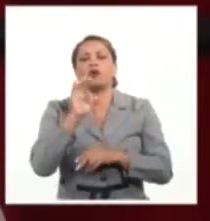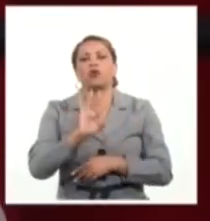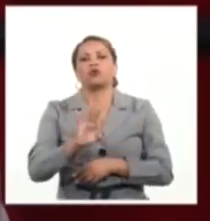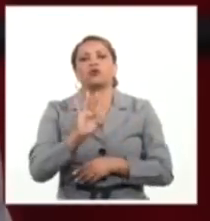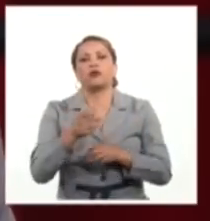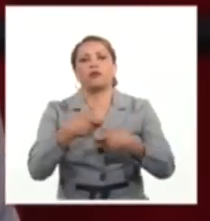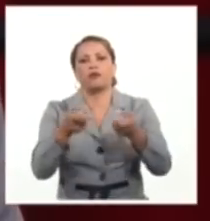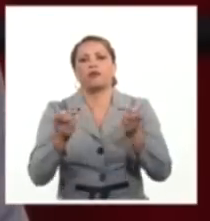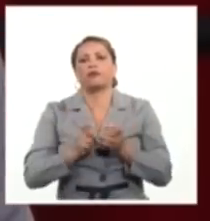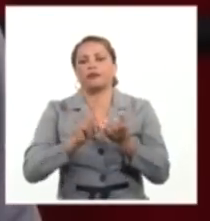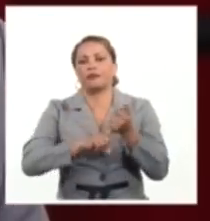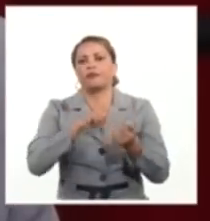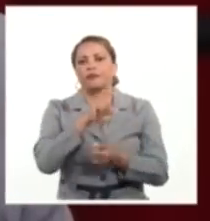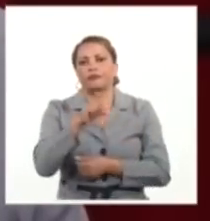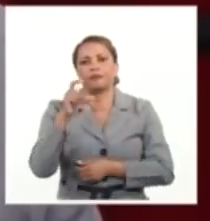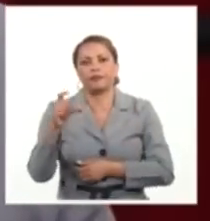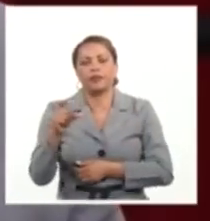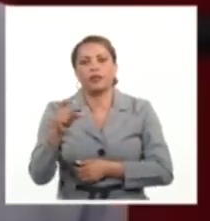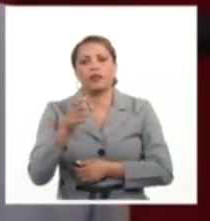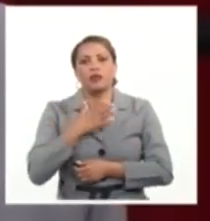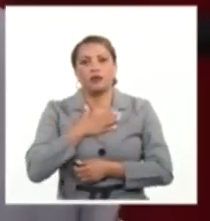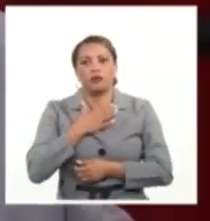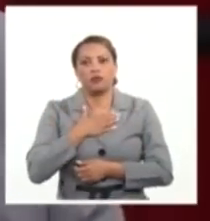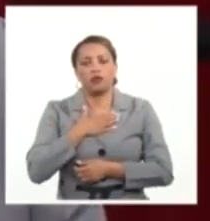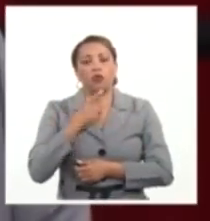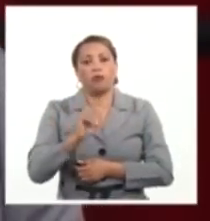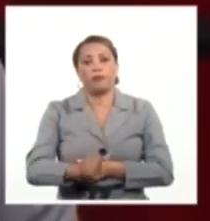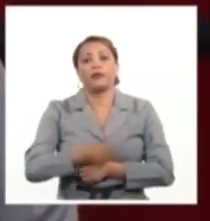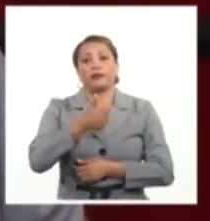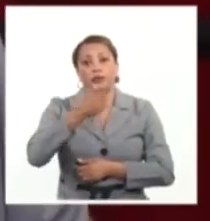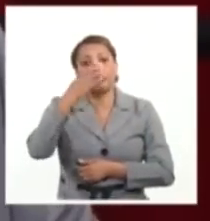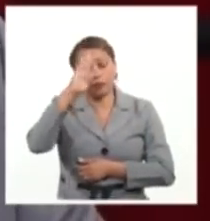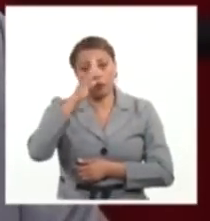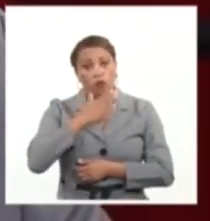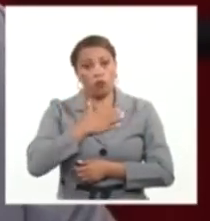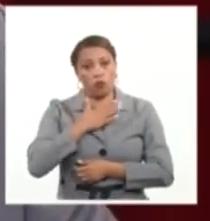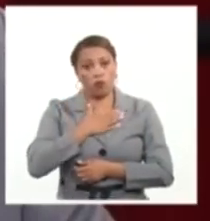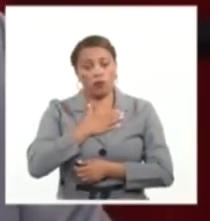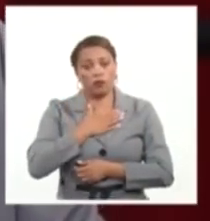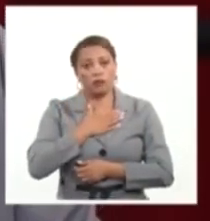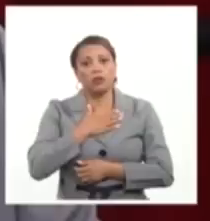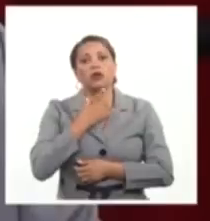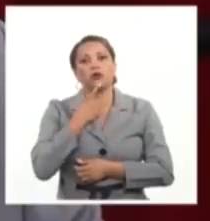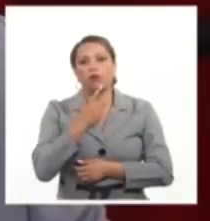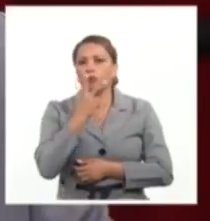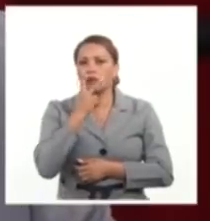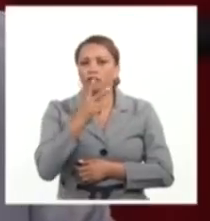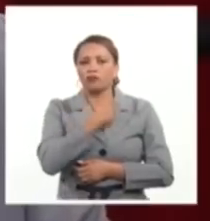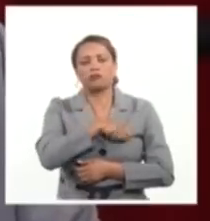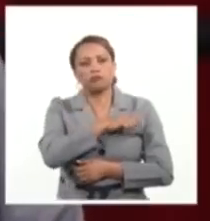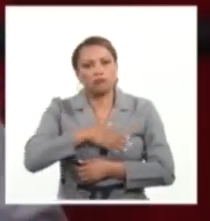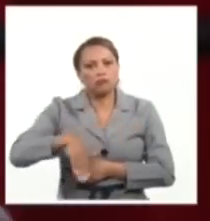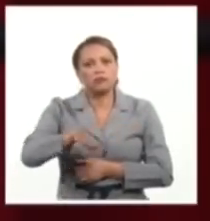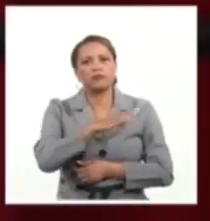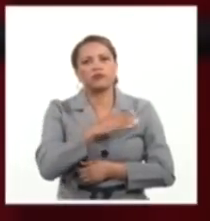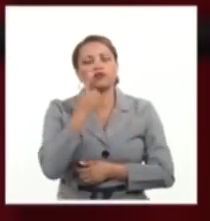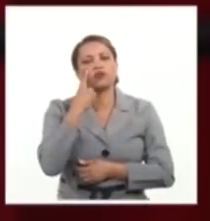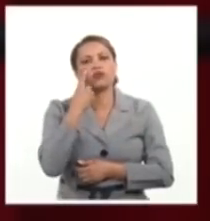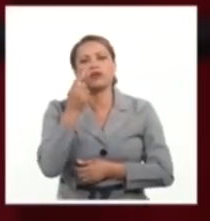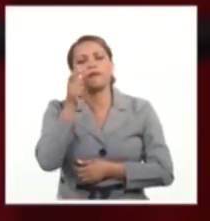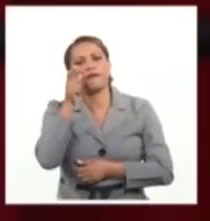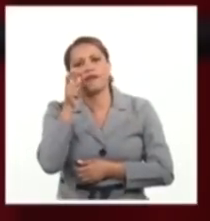nuestro partido. En mi condición de presidente de la República, como servidor público, he velado por el respeto